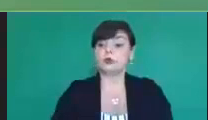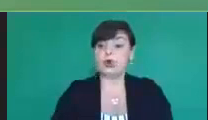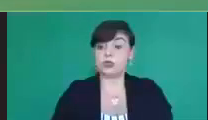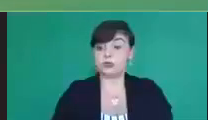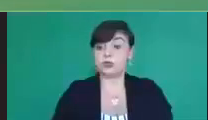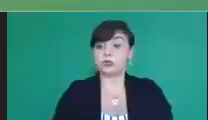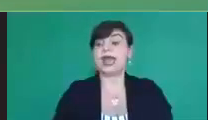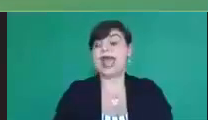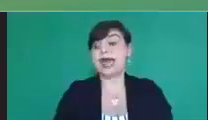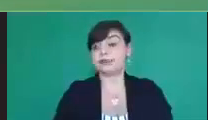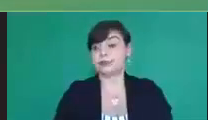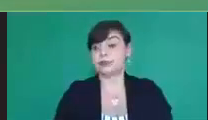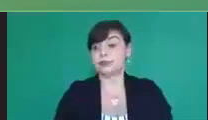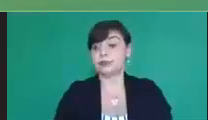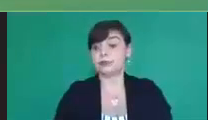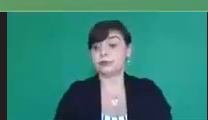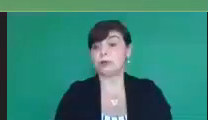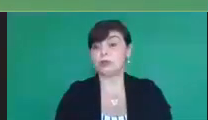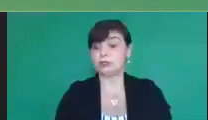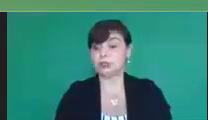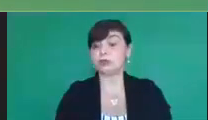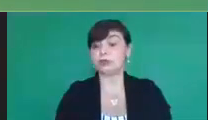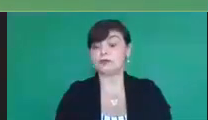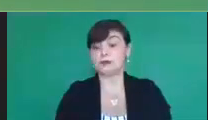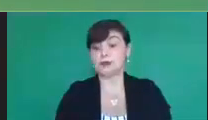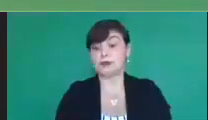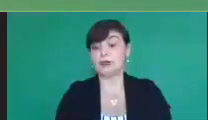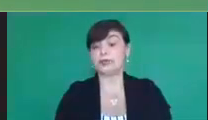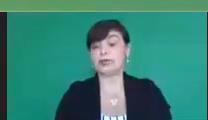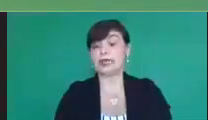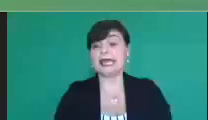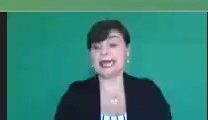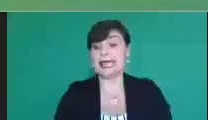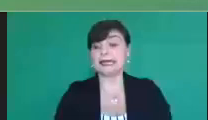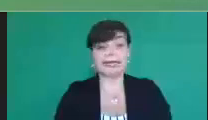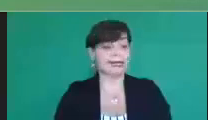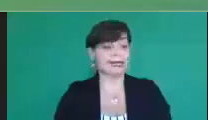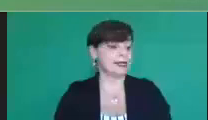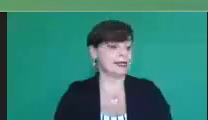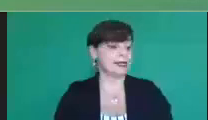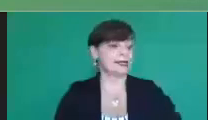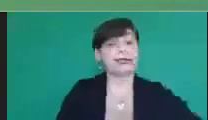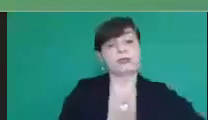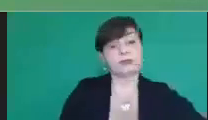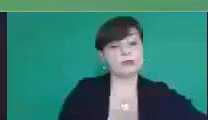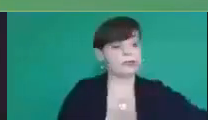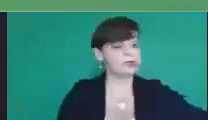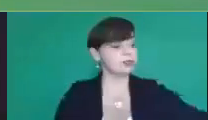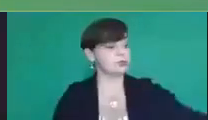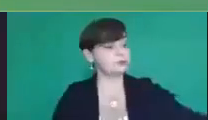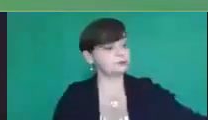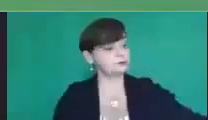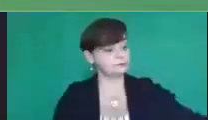2 casos positivos confirmados en el